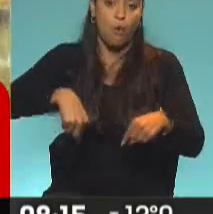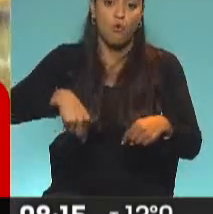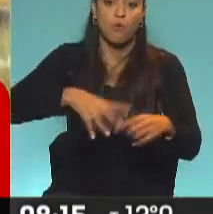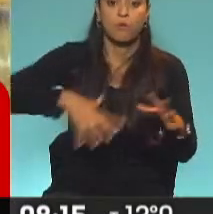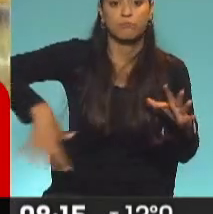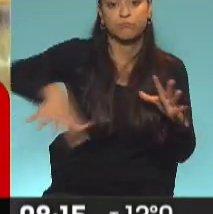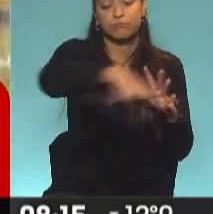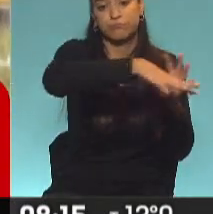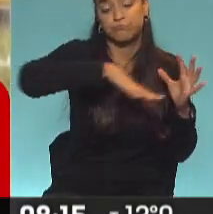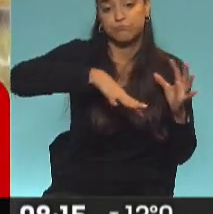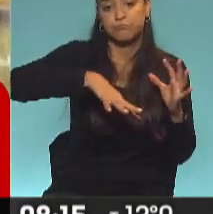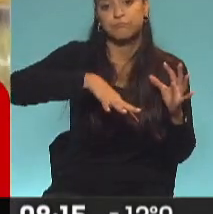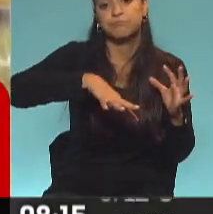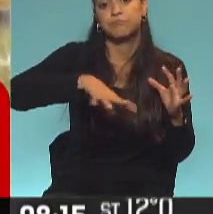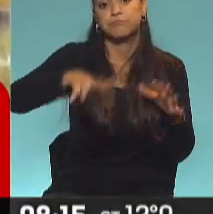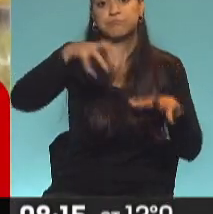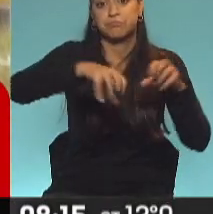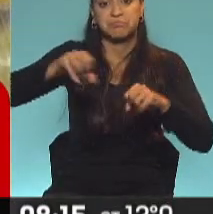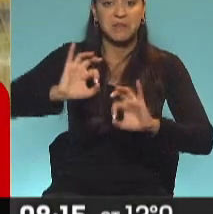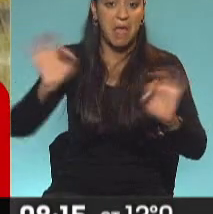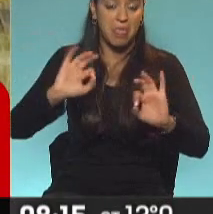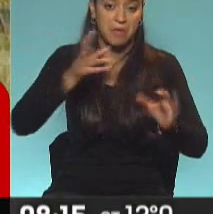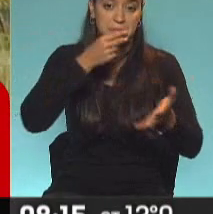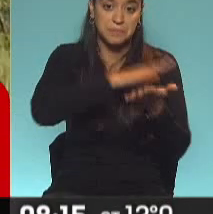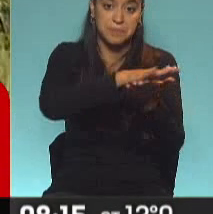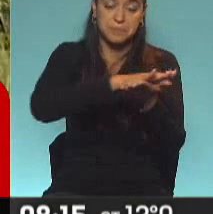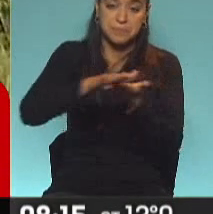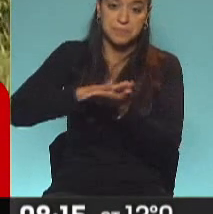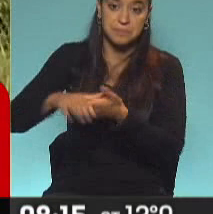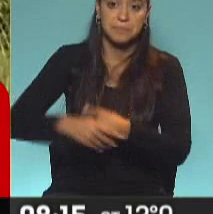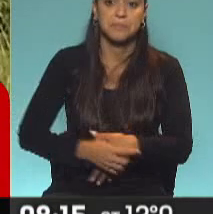absolutamente desprovisto de los usurpadores.